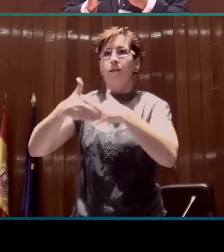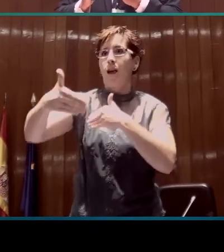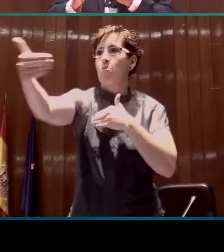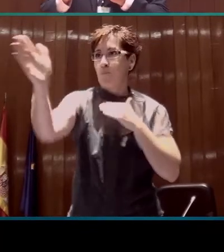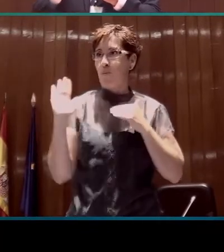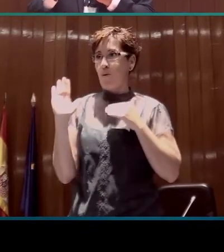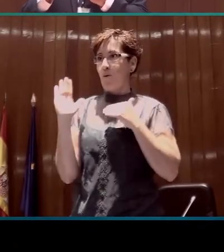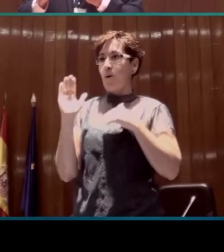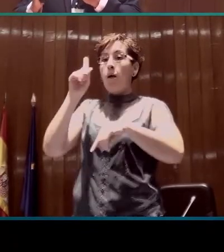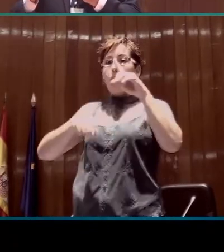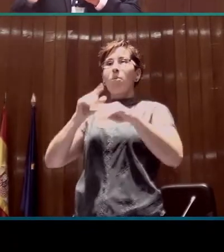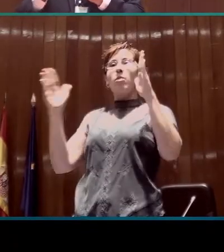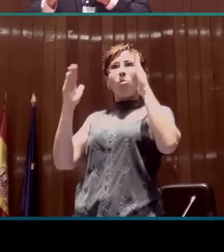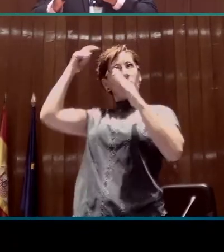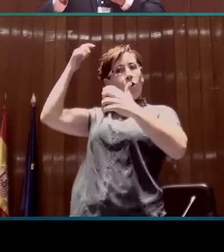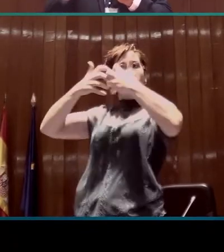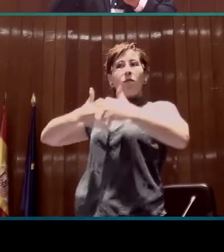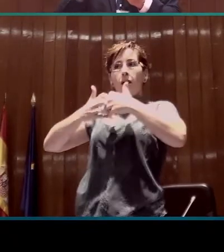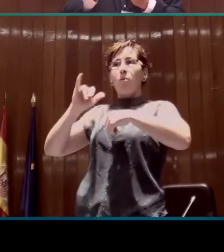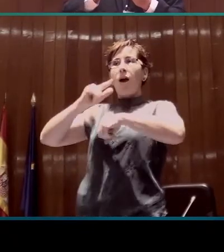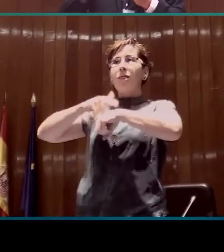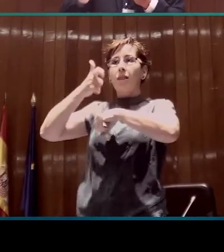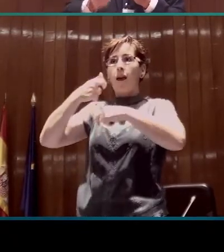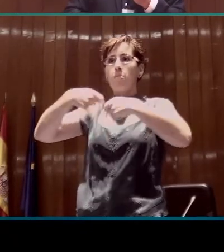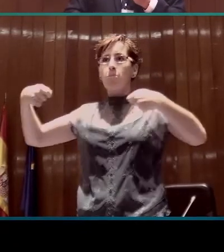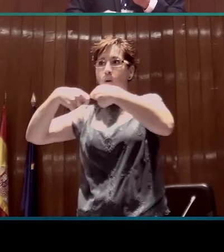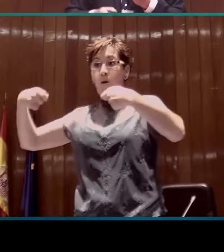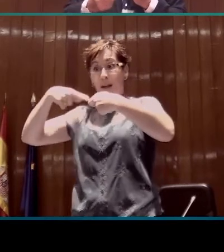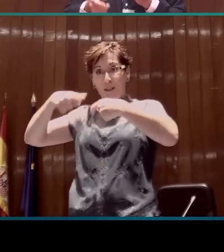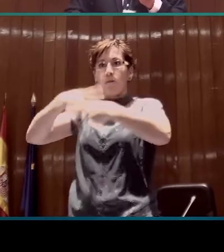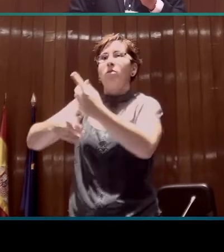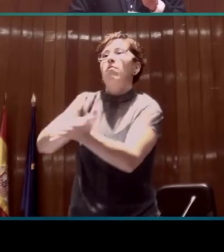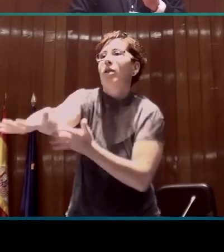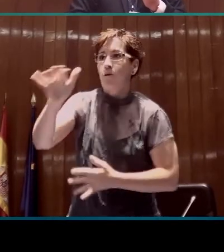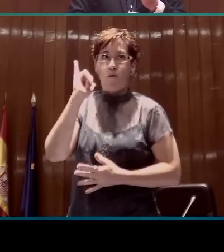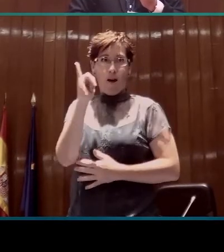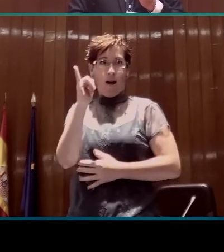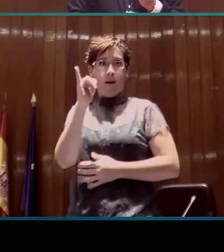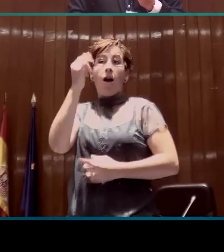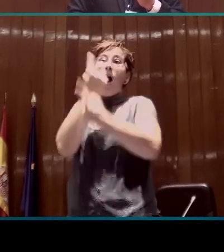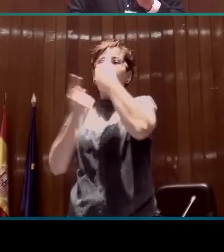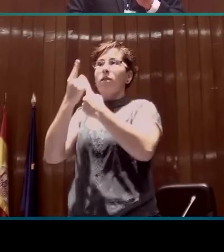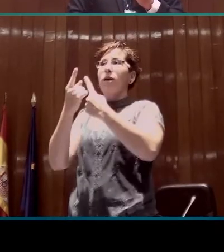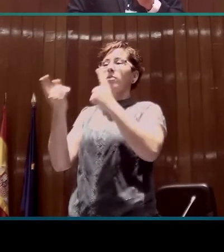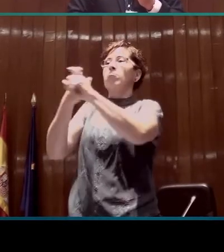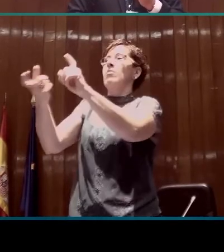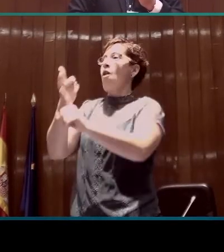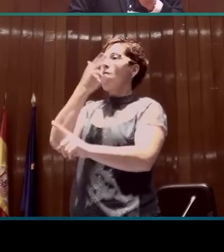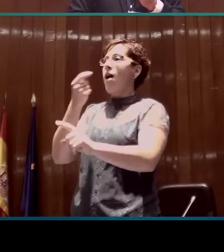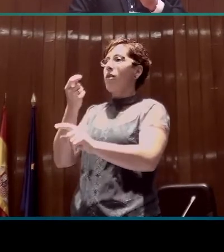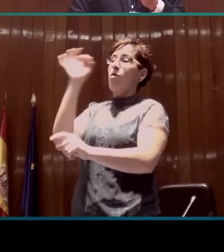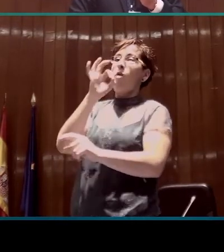distintos momentos en nuestro cerebro y que además provocan efectos diferentes. En un caso inhibición, en otro caso